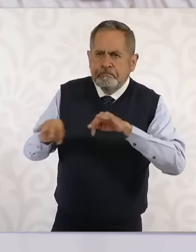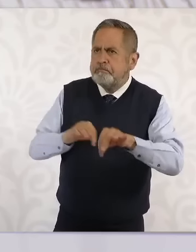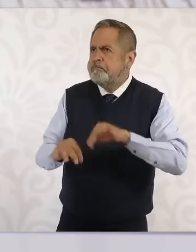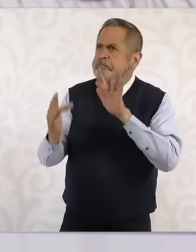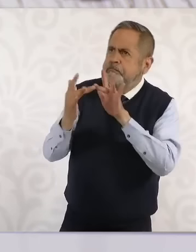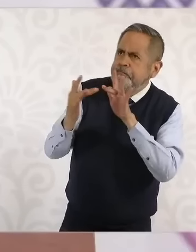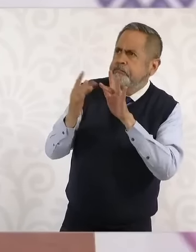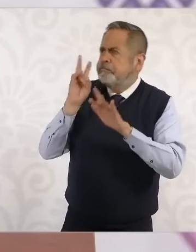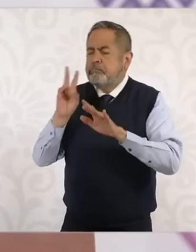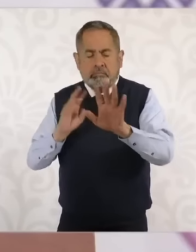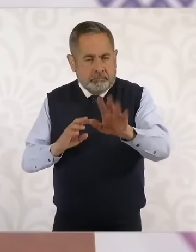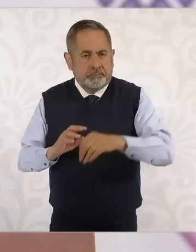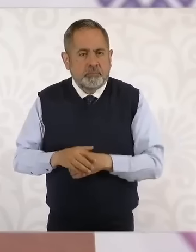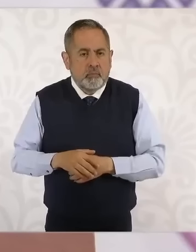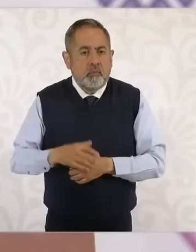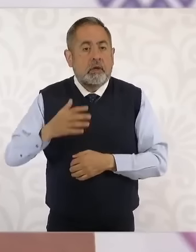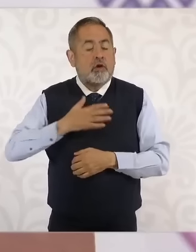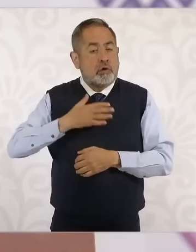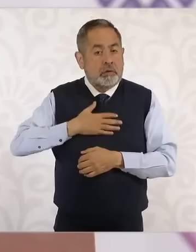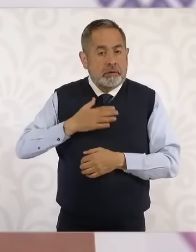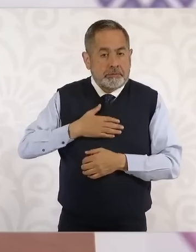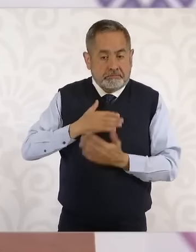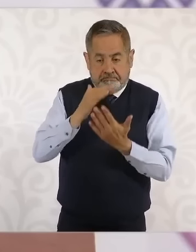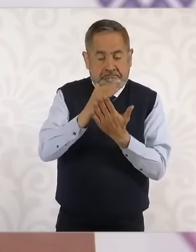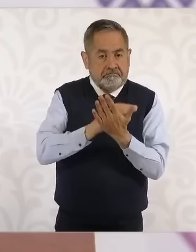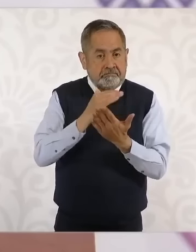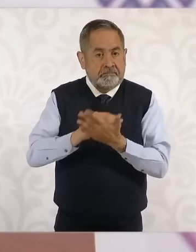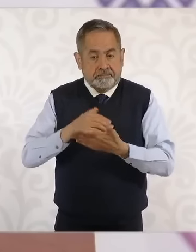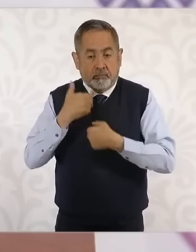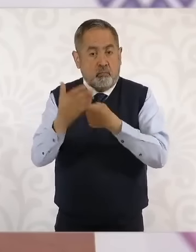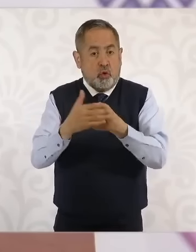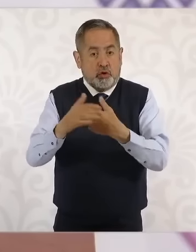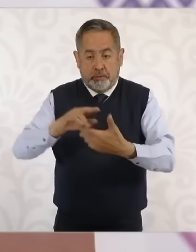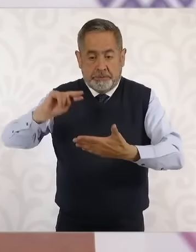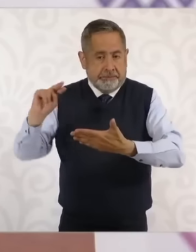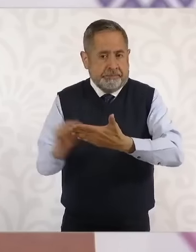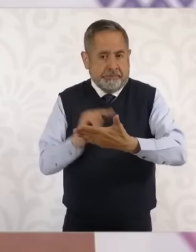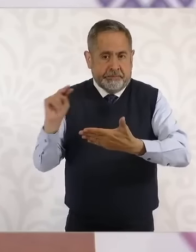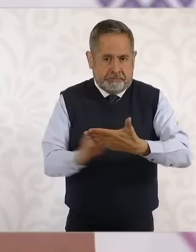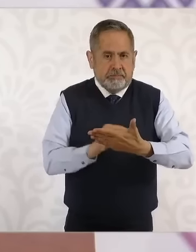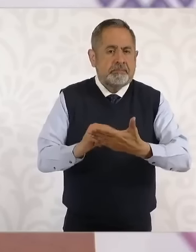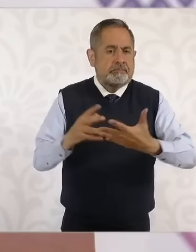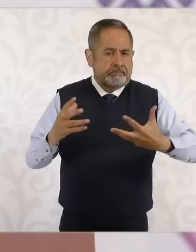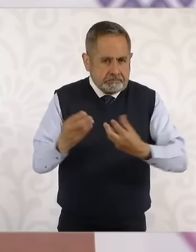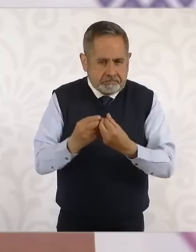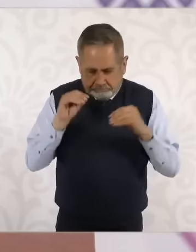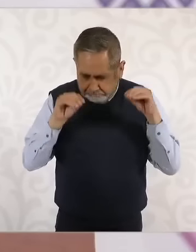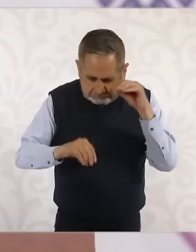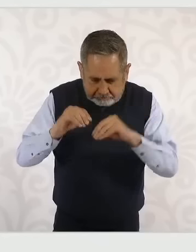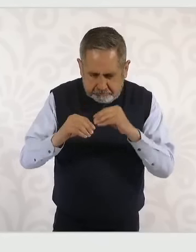Nosotros tenemos la firma del convenio o de la ratificación y modernización,